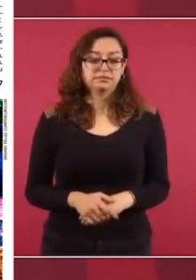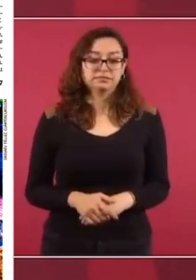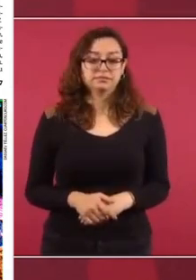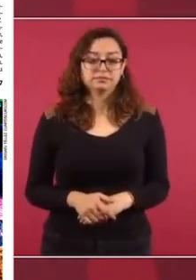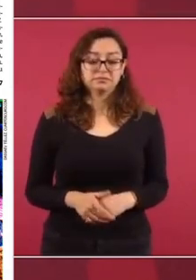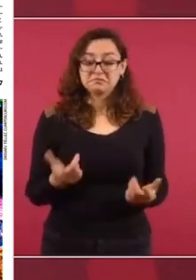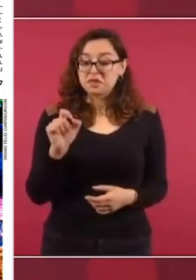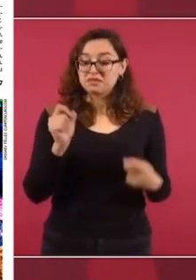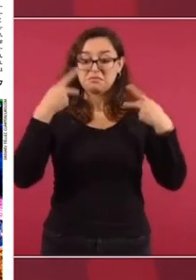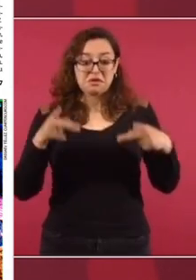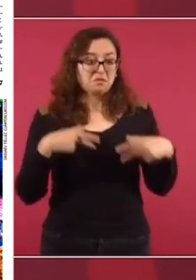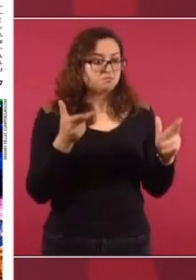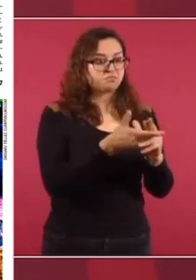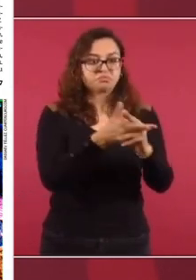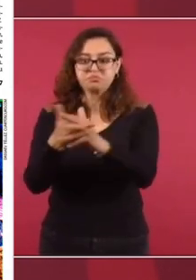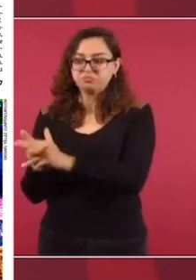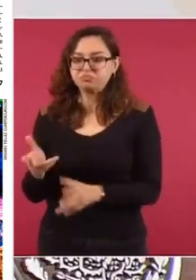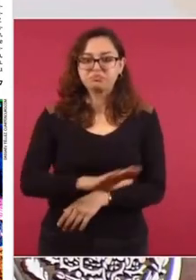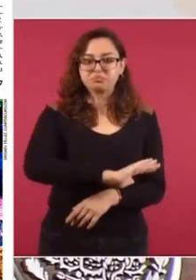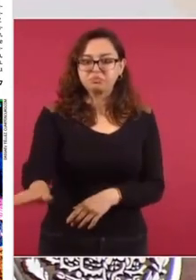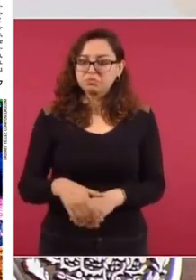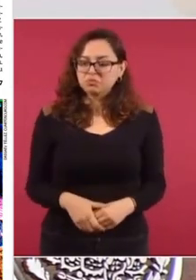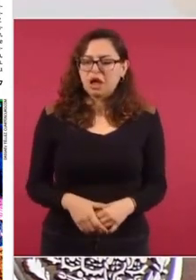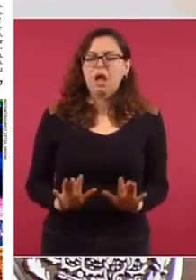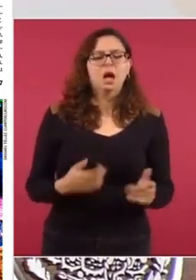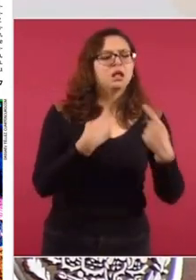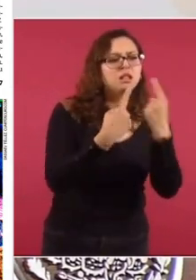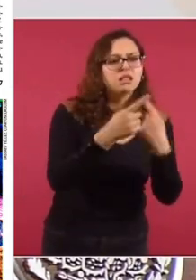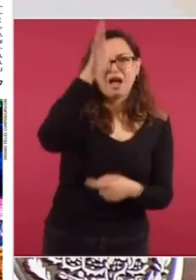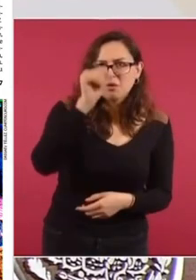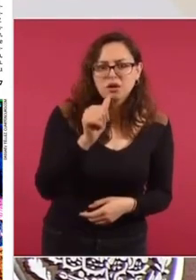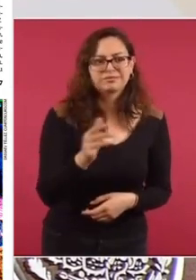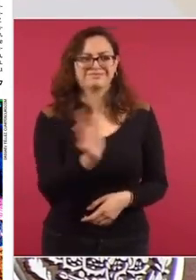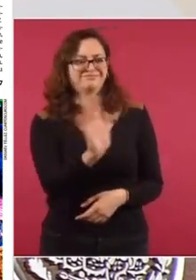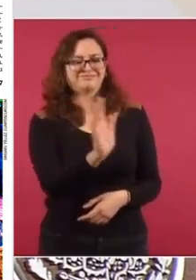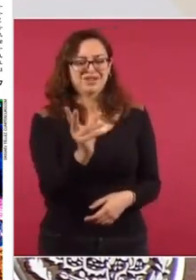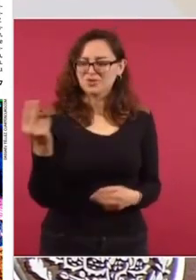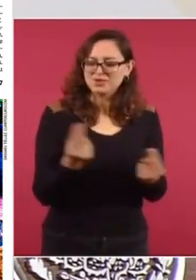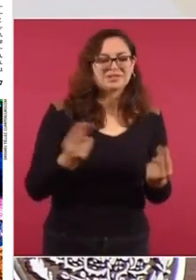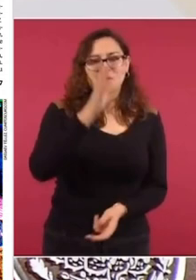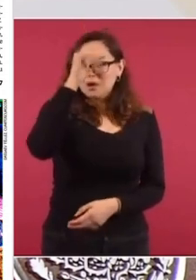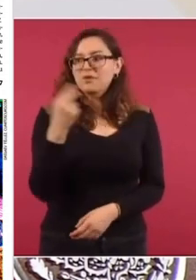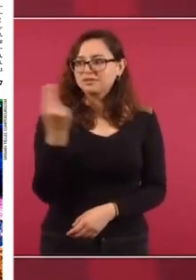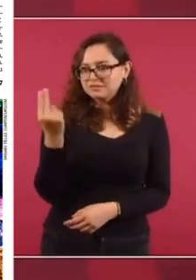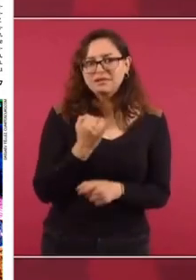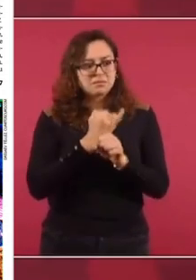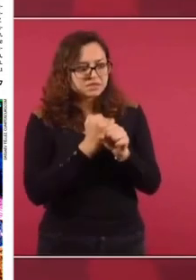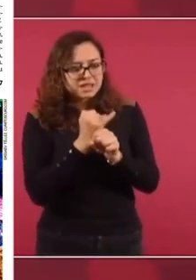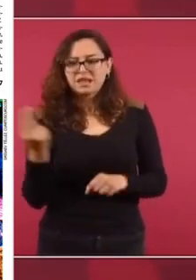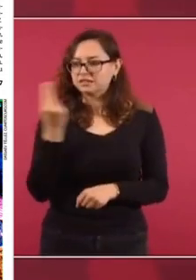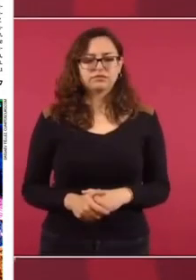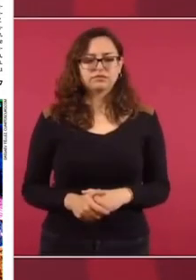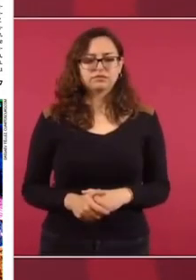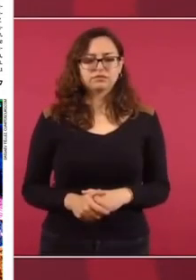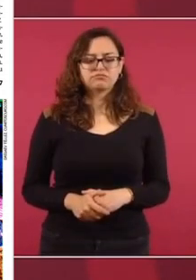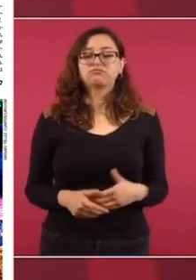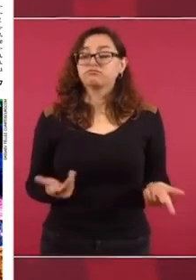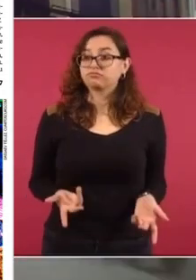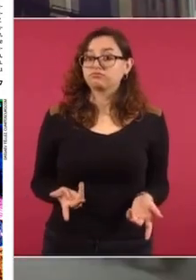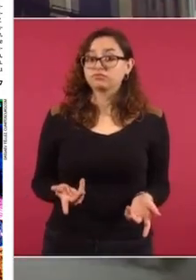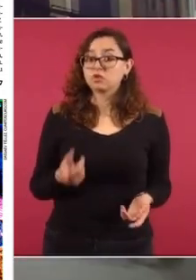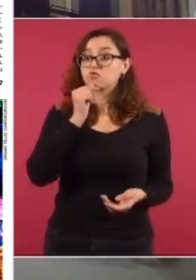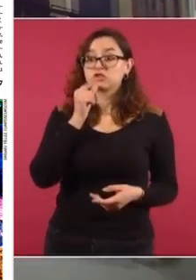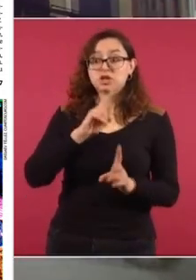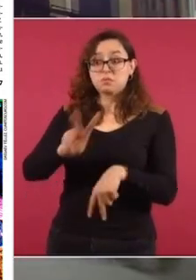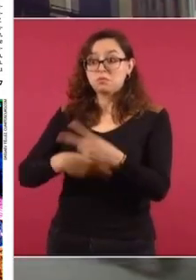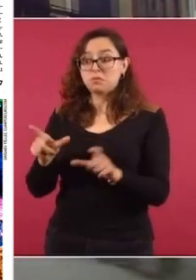locales. Eso no está para acuerdos. Eso está para investigación y para que se aplique la ley. ¿Ese reforzamiento es